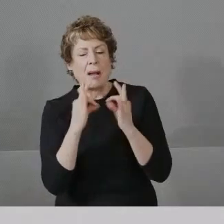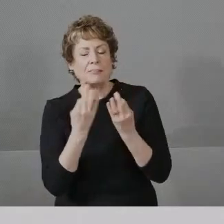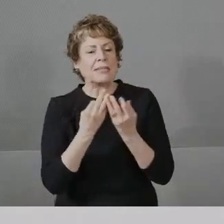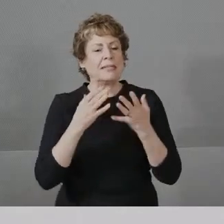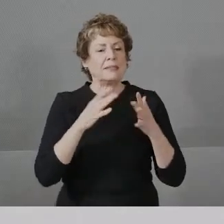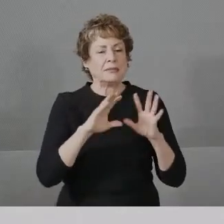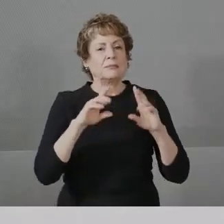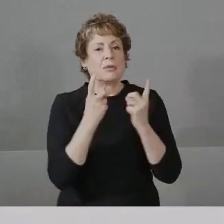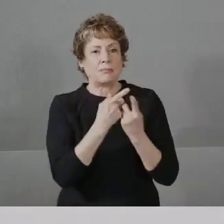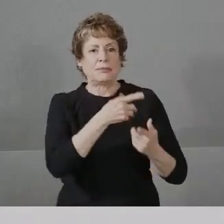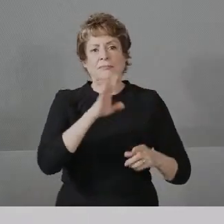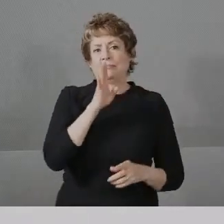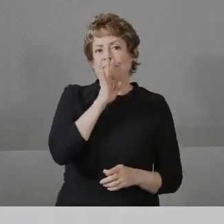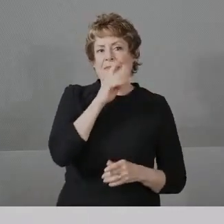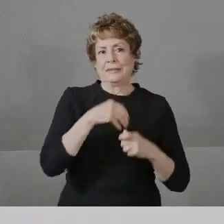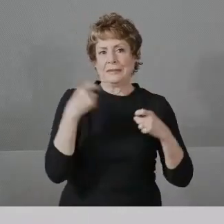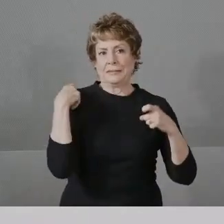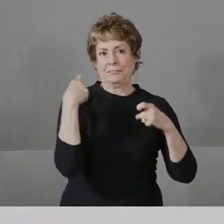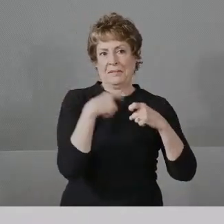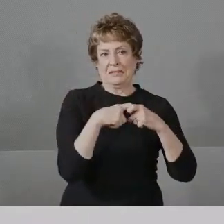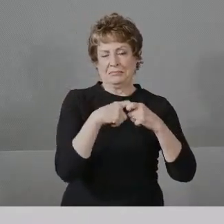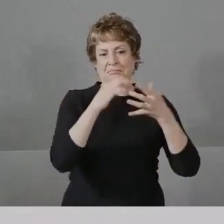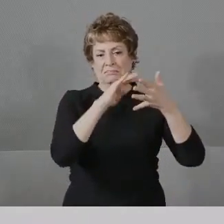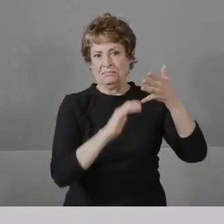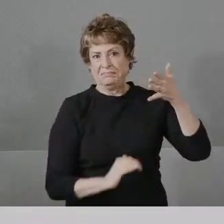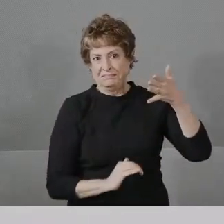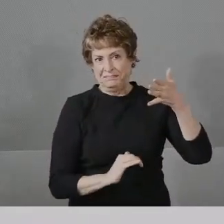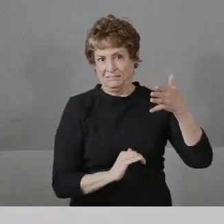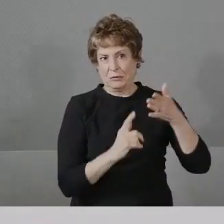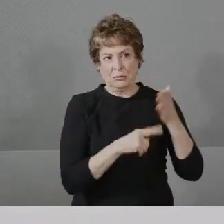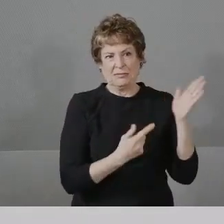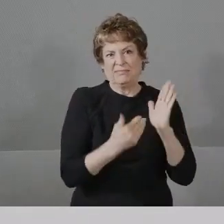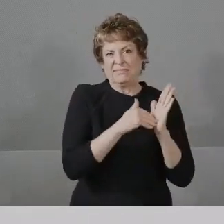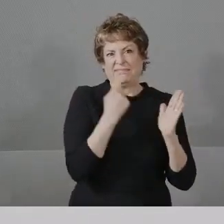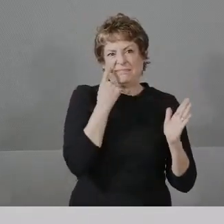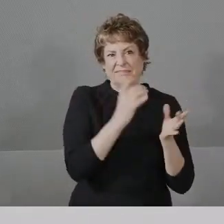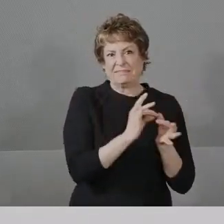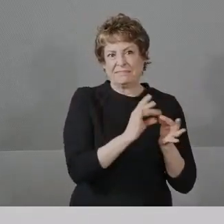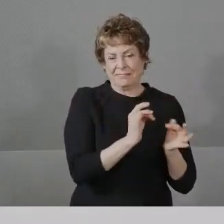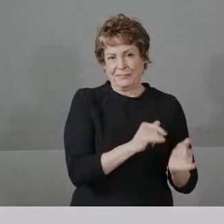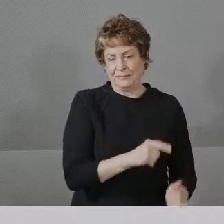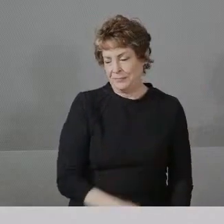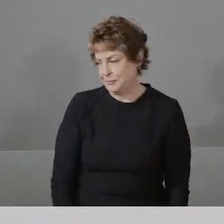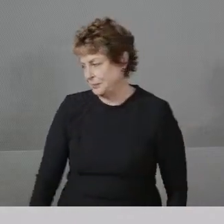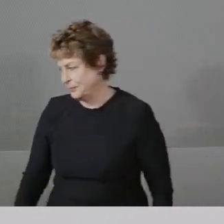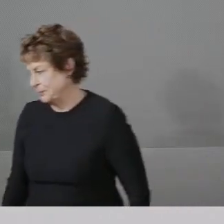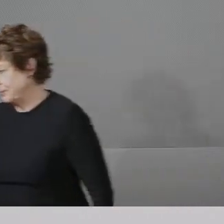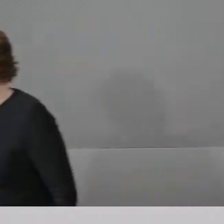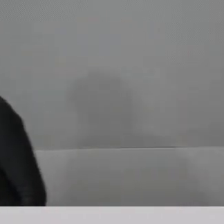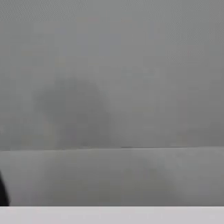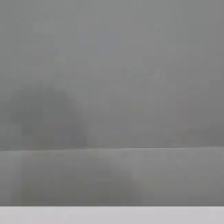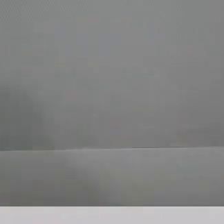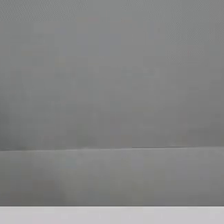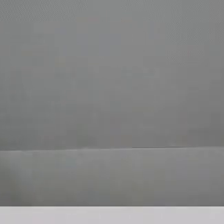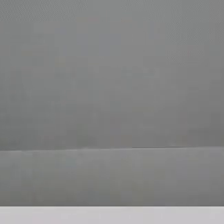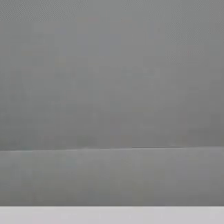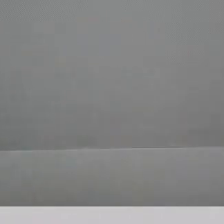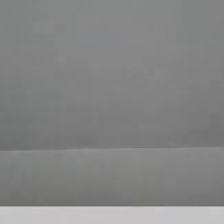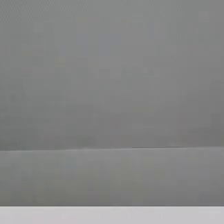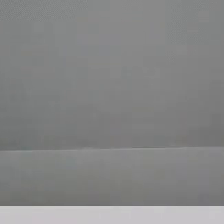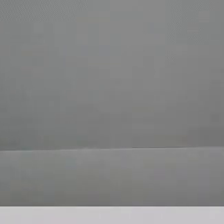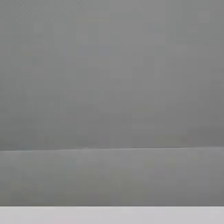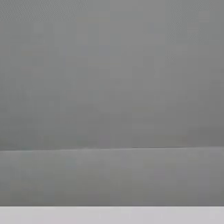Thank you, Dr. Christ. Muchísimas gracias a la doctora Christ, no solo por este evento de hoy, pero por todo el trabajo que ha hecho a través del